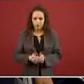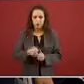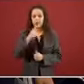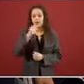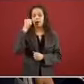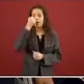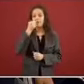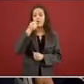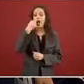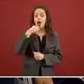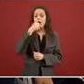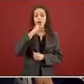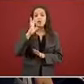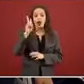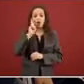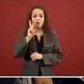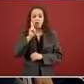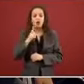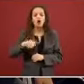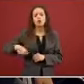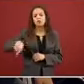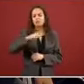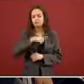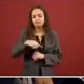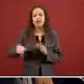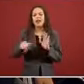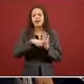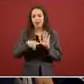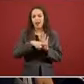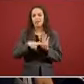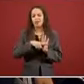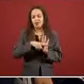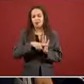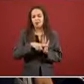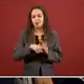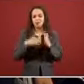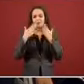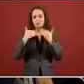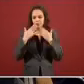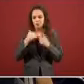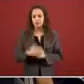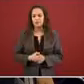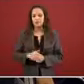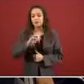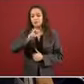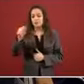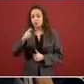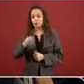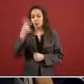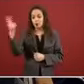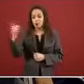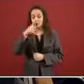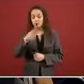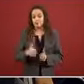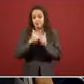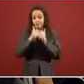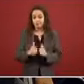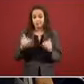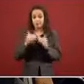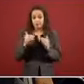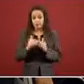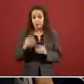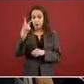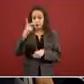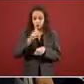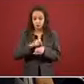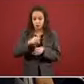salieron negativos. Y ya se dio una alta sanitaria. Estos 2 que están aquí ambulatorios, en 2 días más cumplen 14,